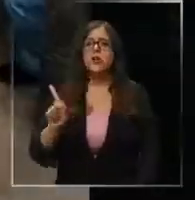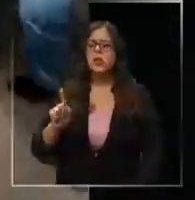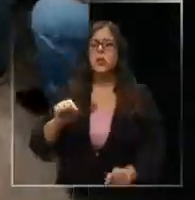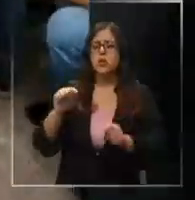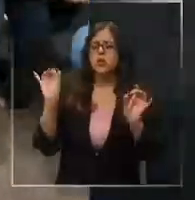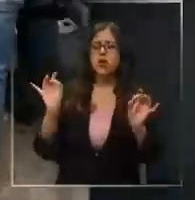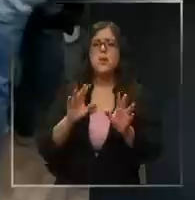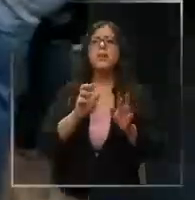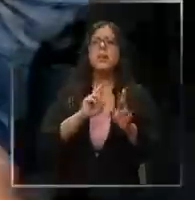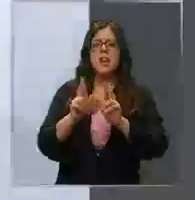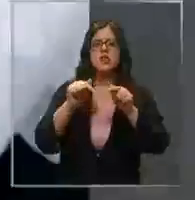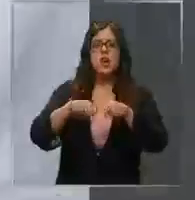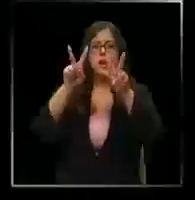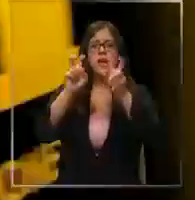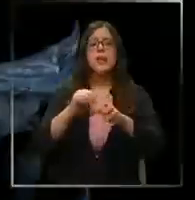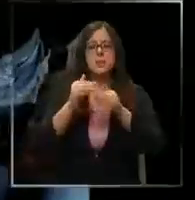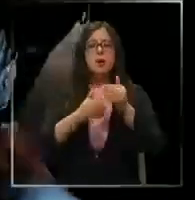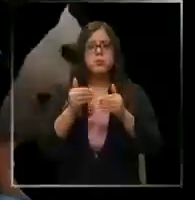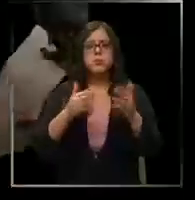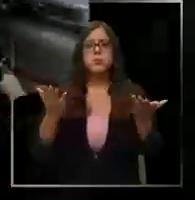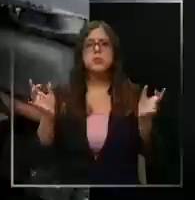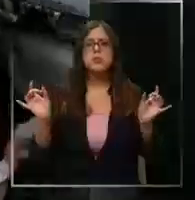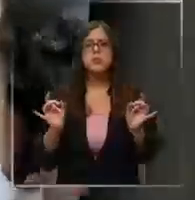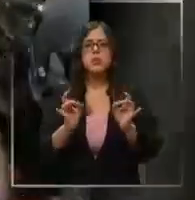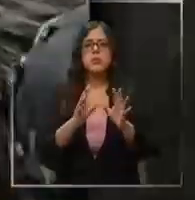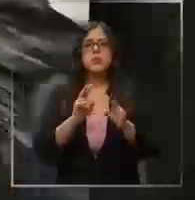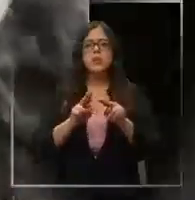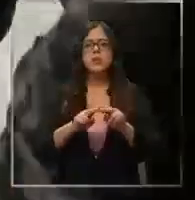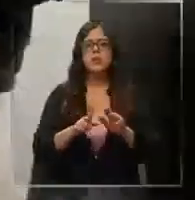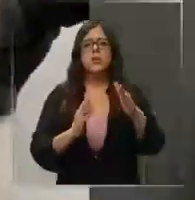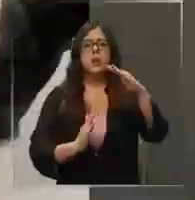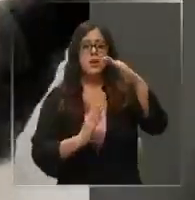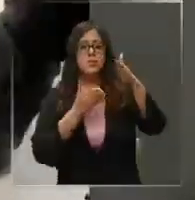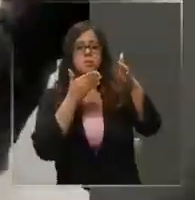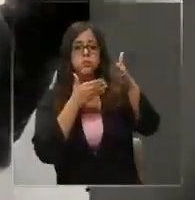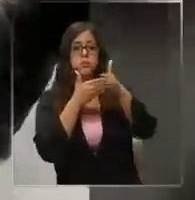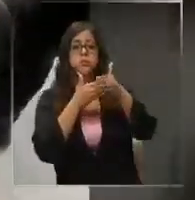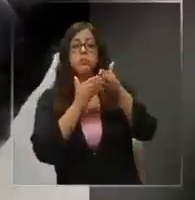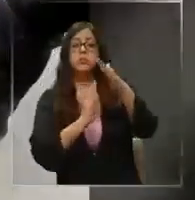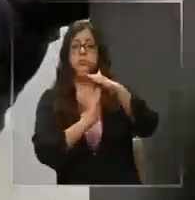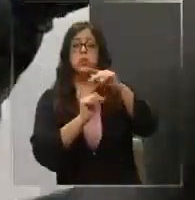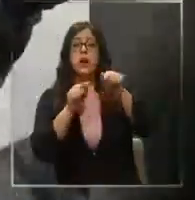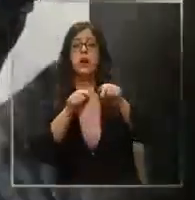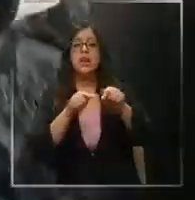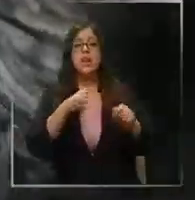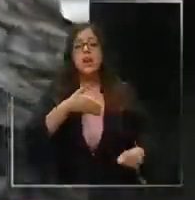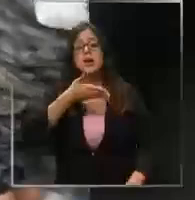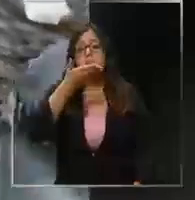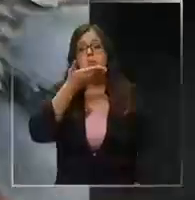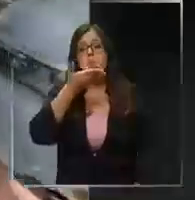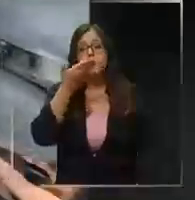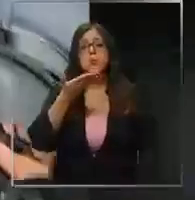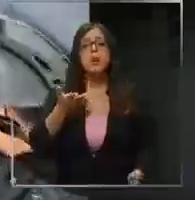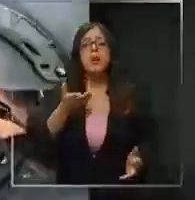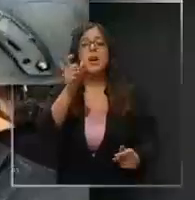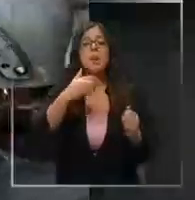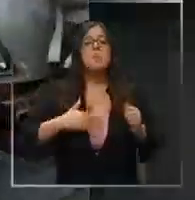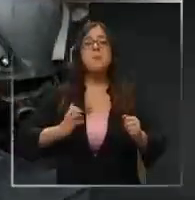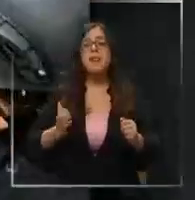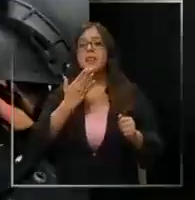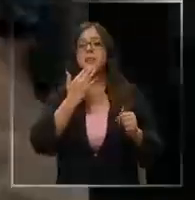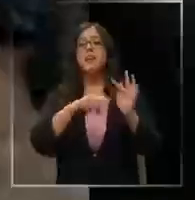a este procedimiento, el operativo que solamente que realizamos en este momento. Hasta ahí entonces las palabras, tanto de la PDI como del fiscal regional, que ha